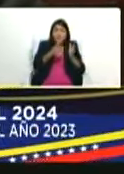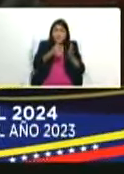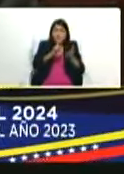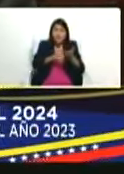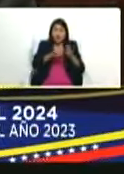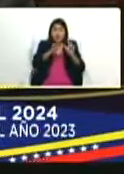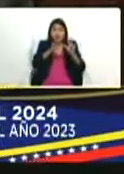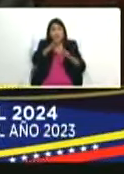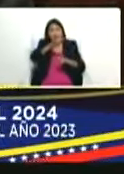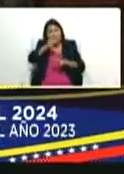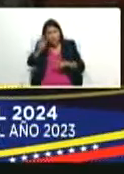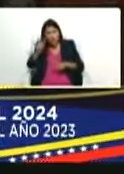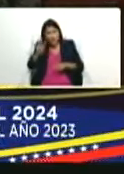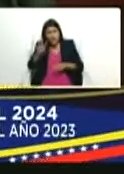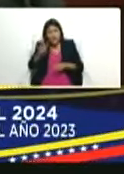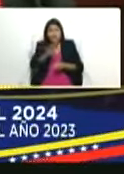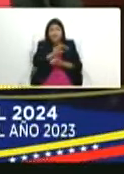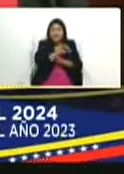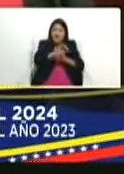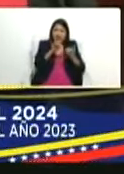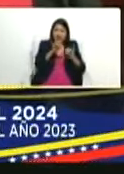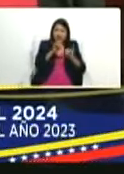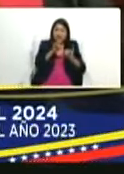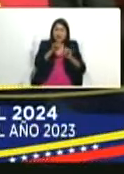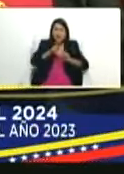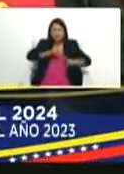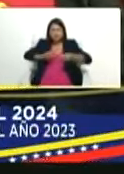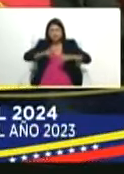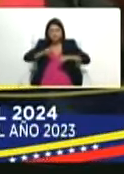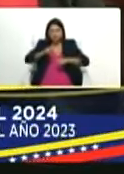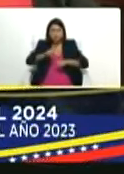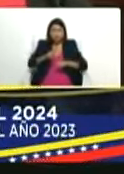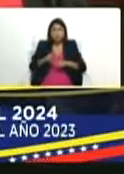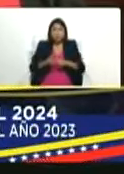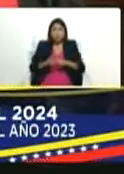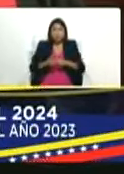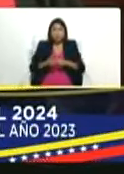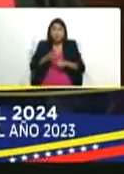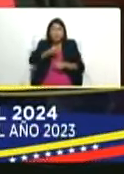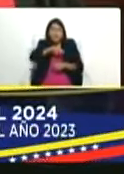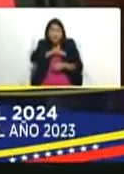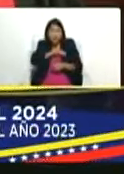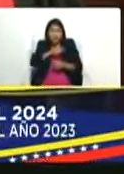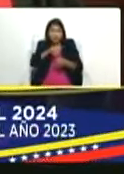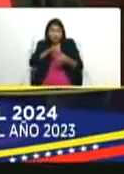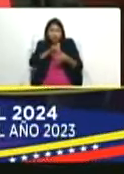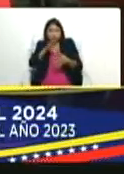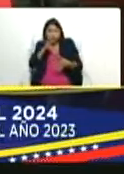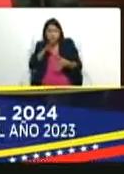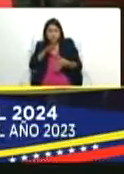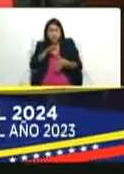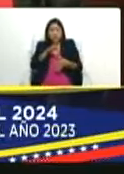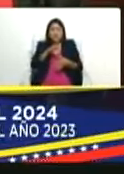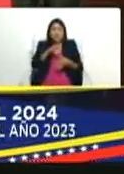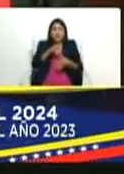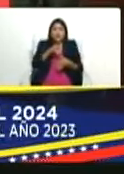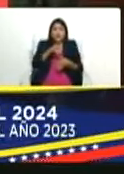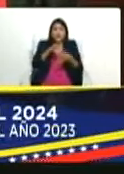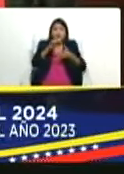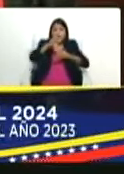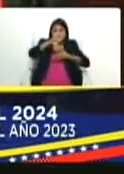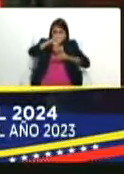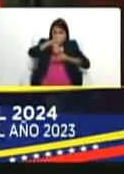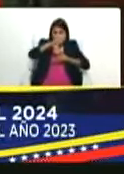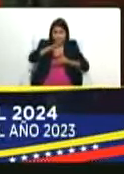punto final a la dominación del Imperio Español en el continente americano. En